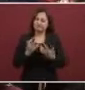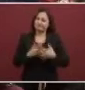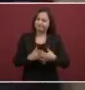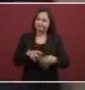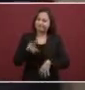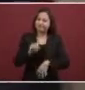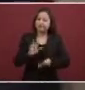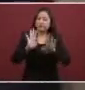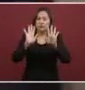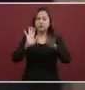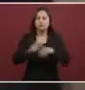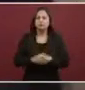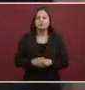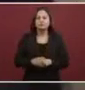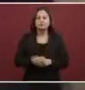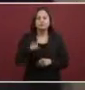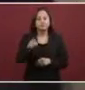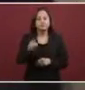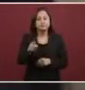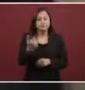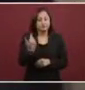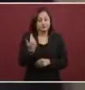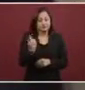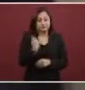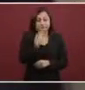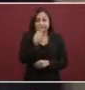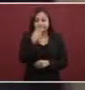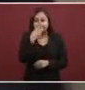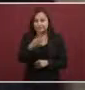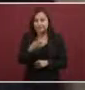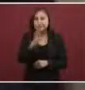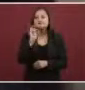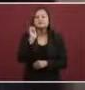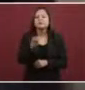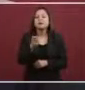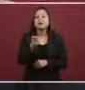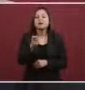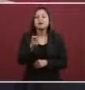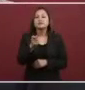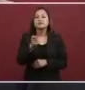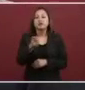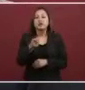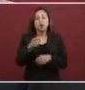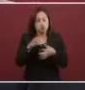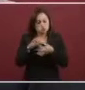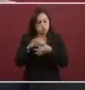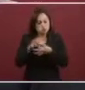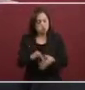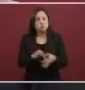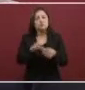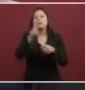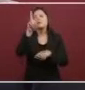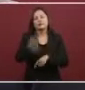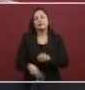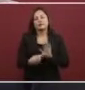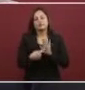Usted acaba de decir algo hace unos minutos. Apeguémonos a la verdad, ¿verdad? Y me